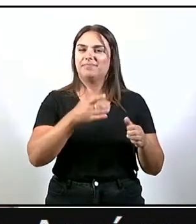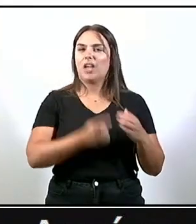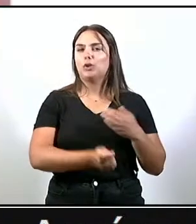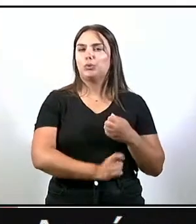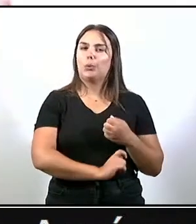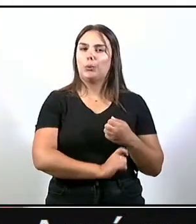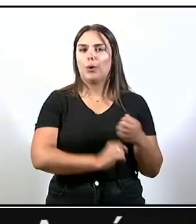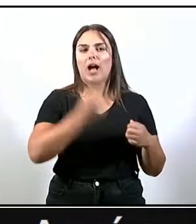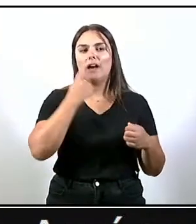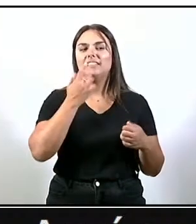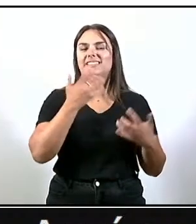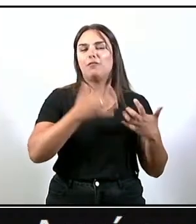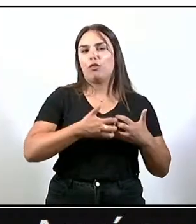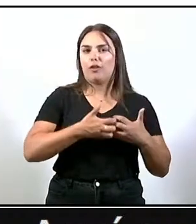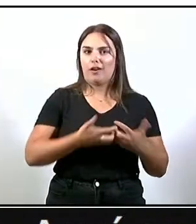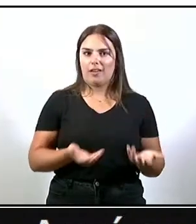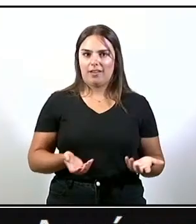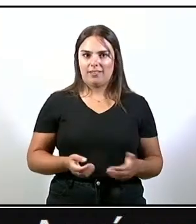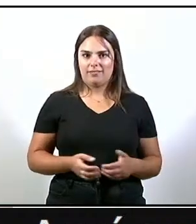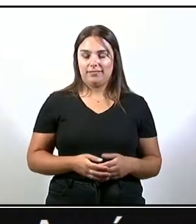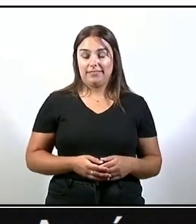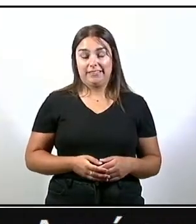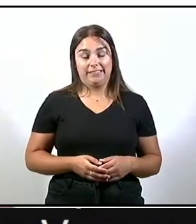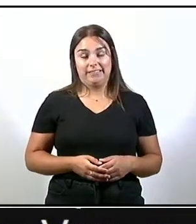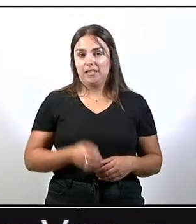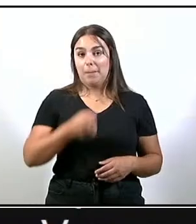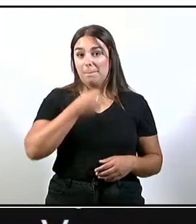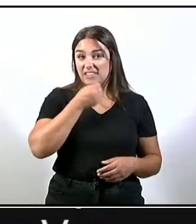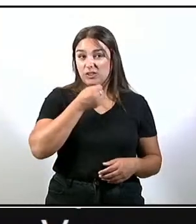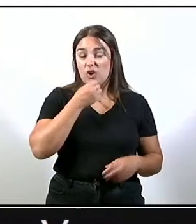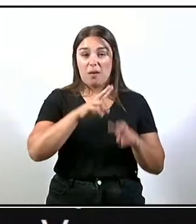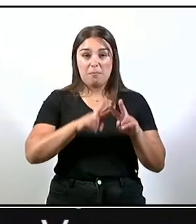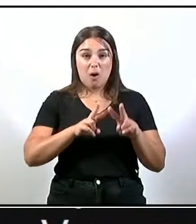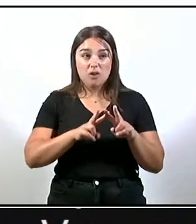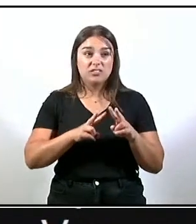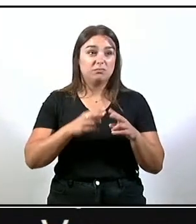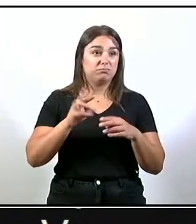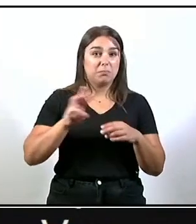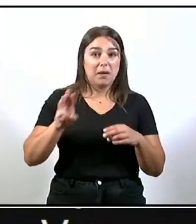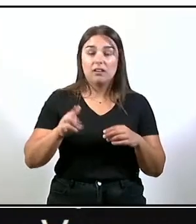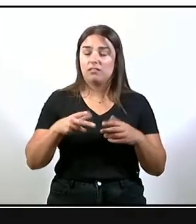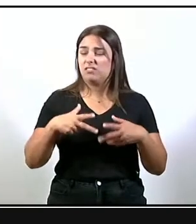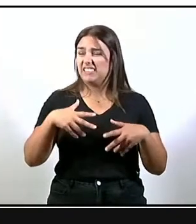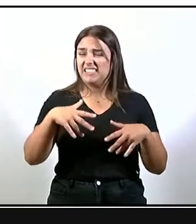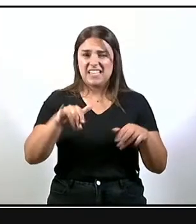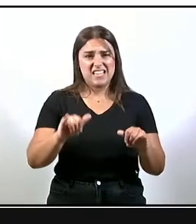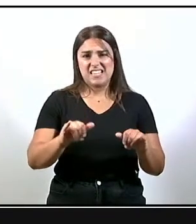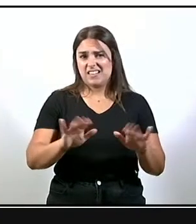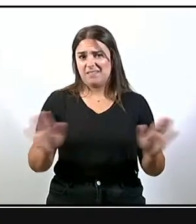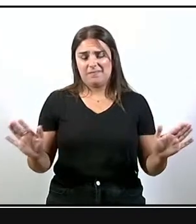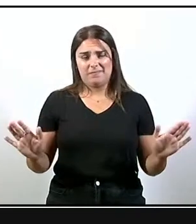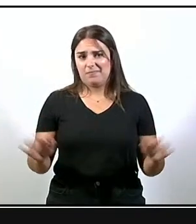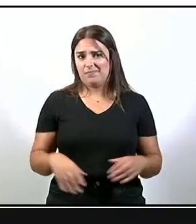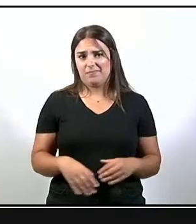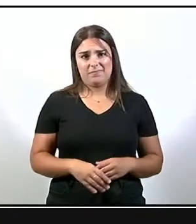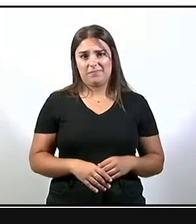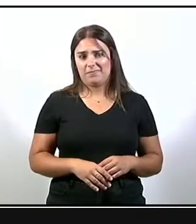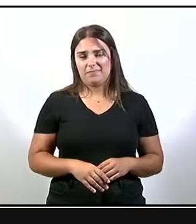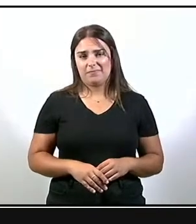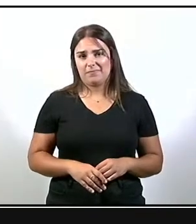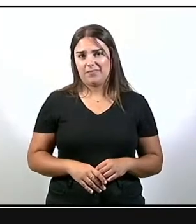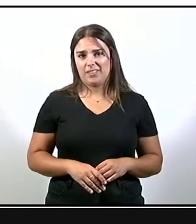son peones ni del PP ni de Vox, ni del PSOE, ni de nadie.